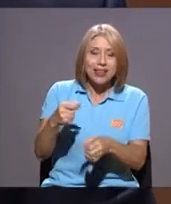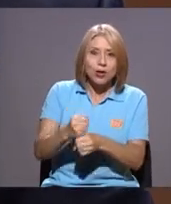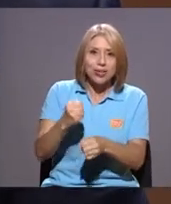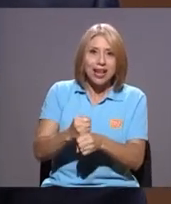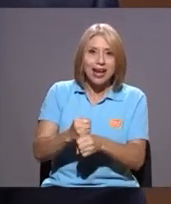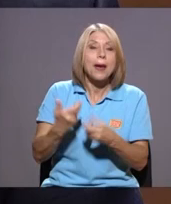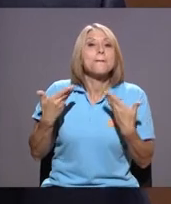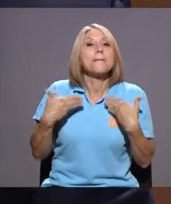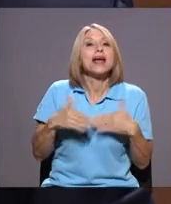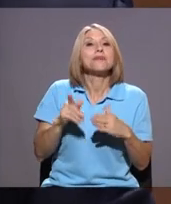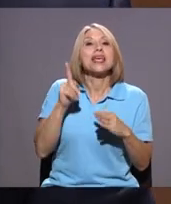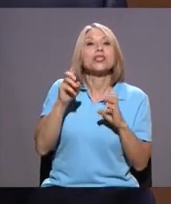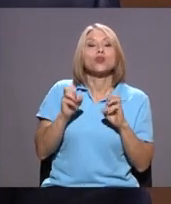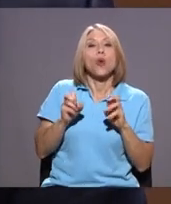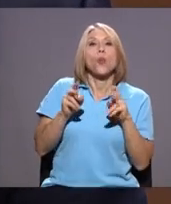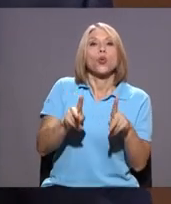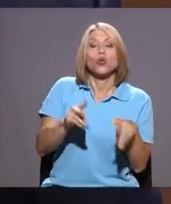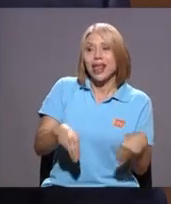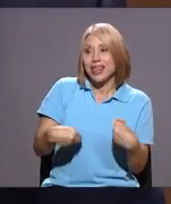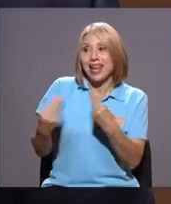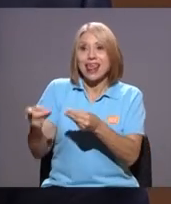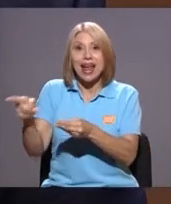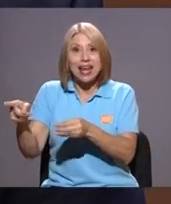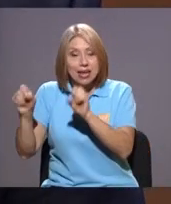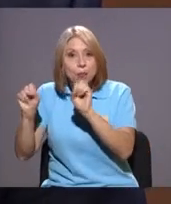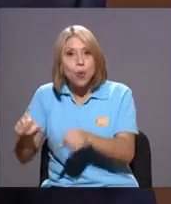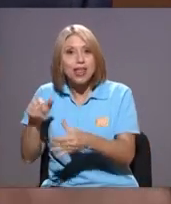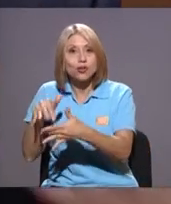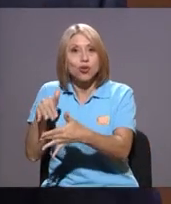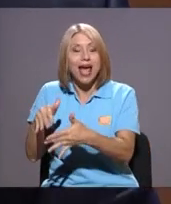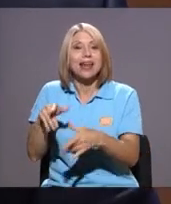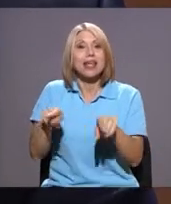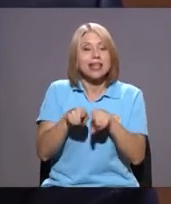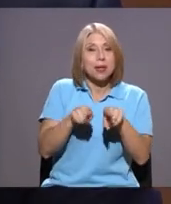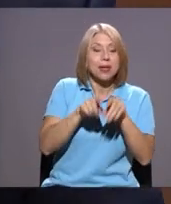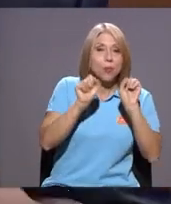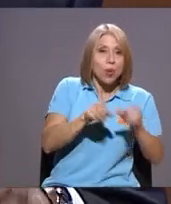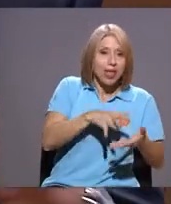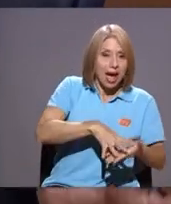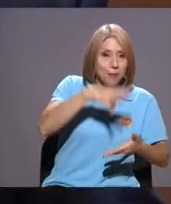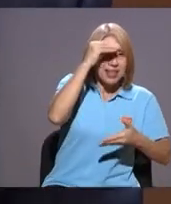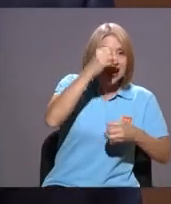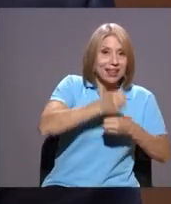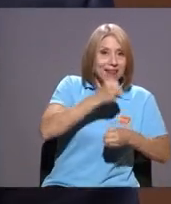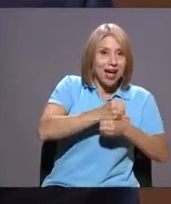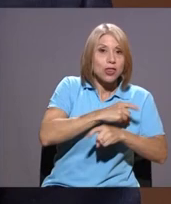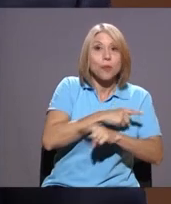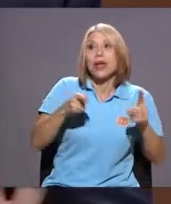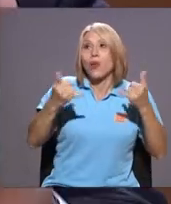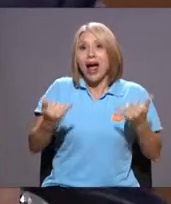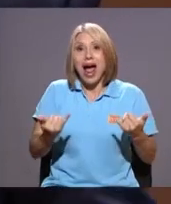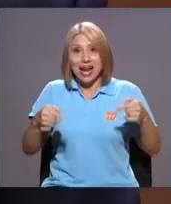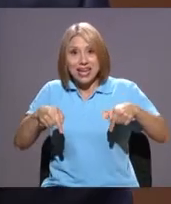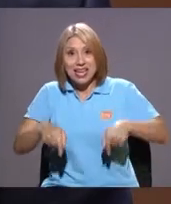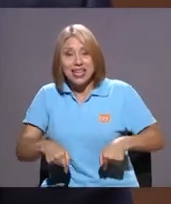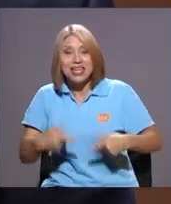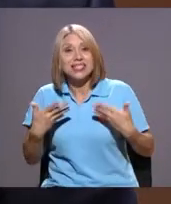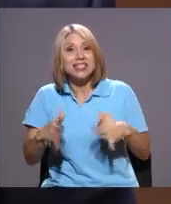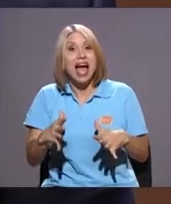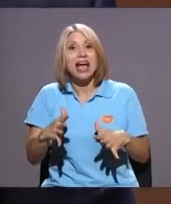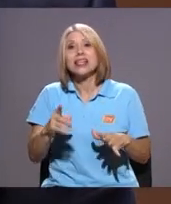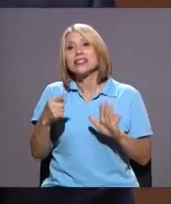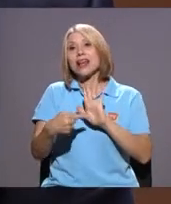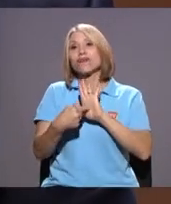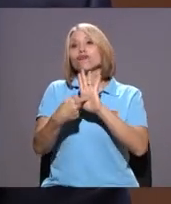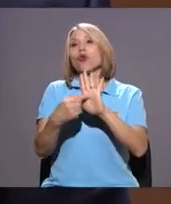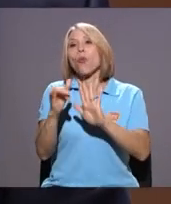que le están dando al muchacho que pueda estudiar y aprender en el sitio de trabajo pero aquí se le dio ya un color ideológico y se paró el